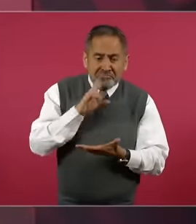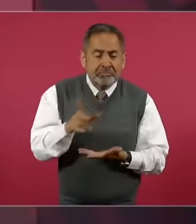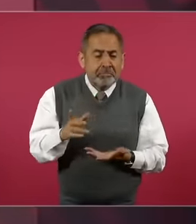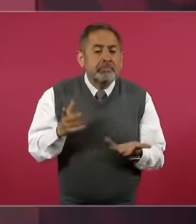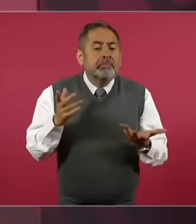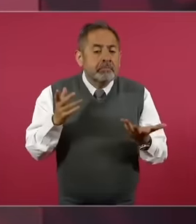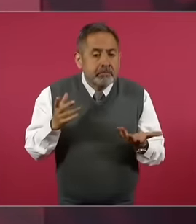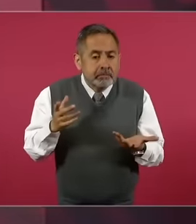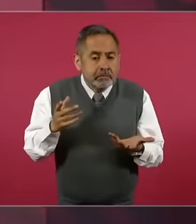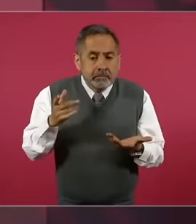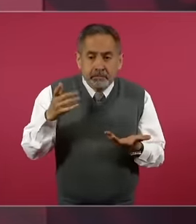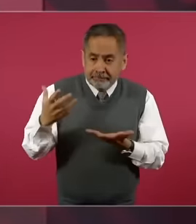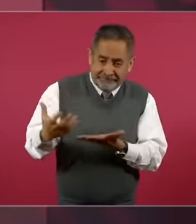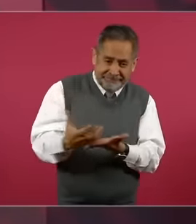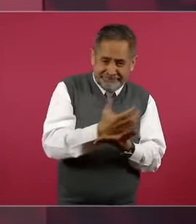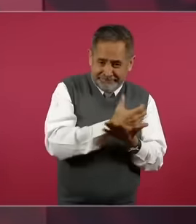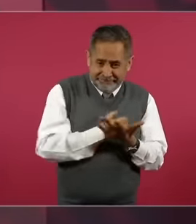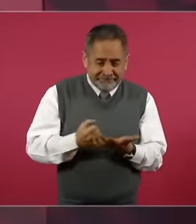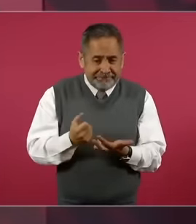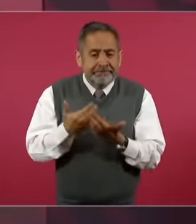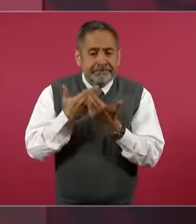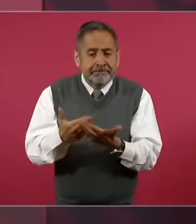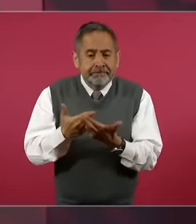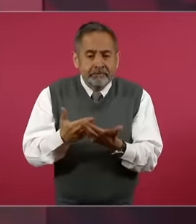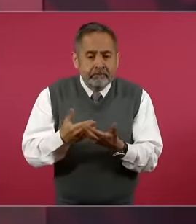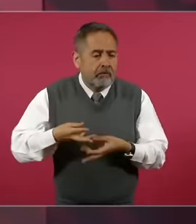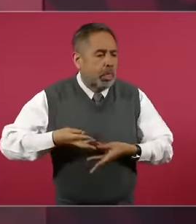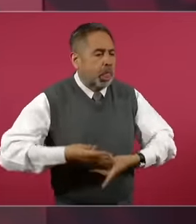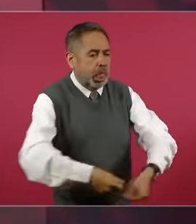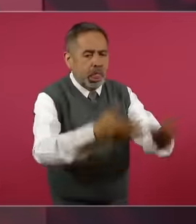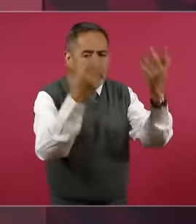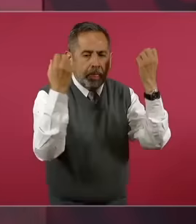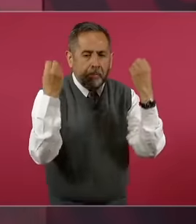Y todos esos excedentes se derrocharon.